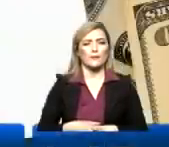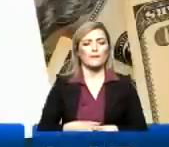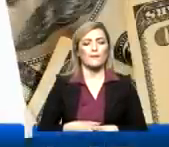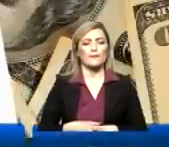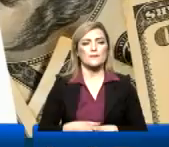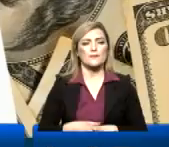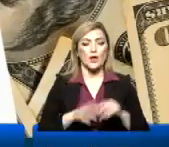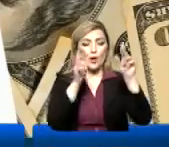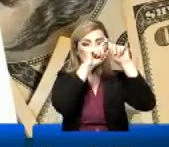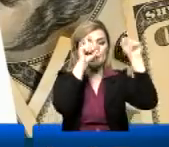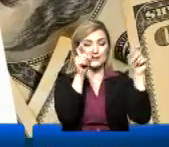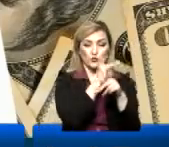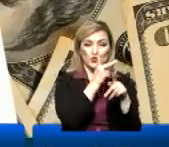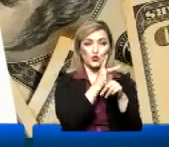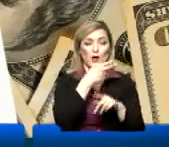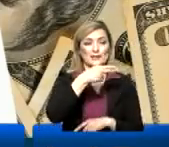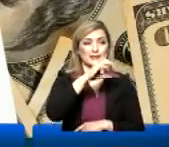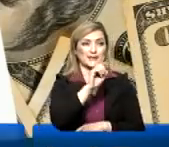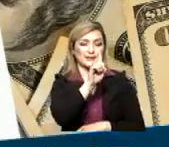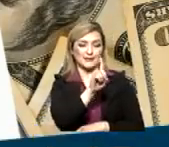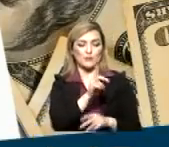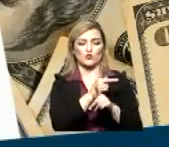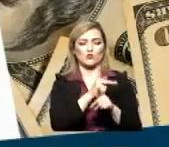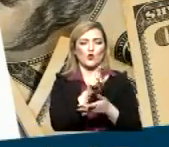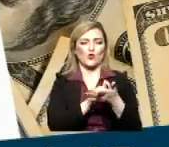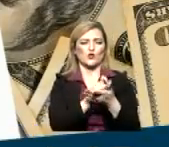Solo con HDC Producciones recibió contratos por